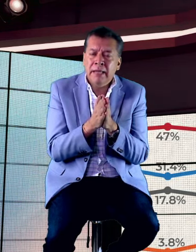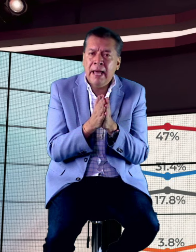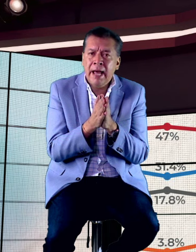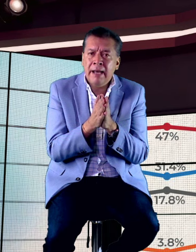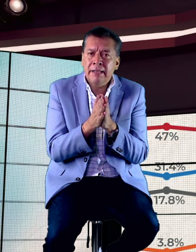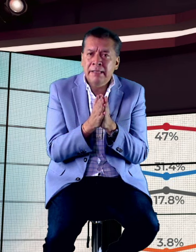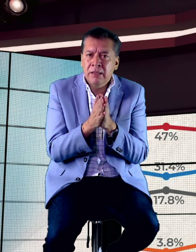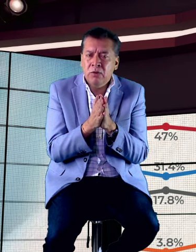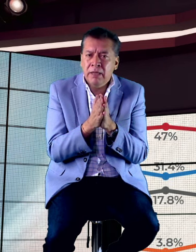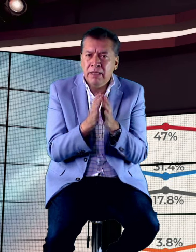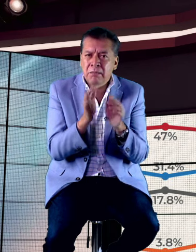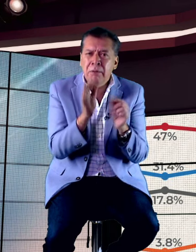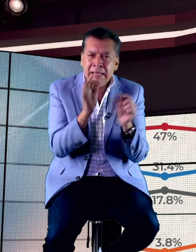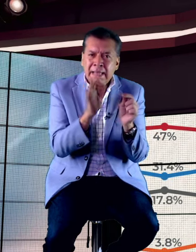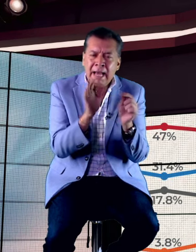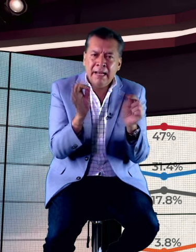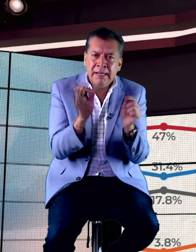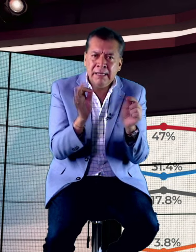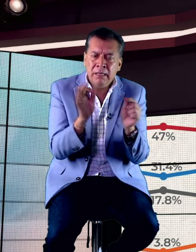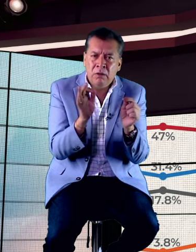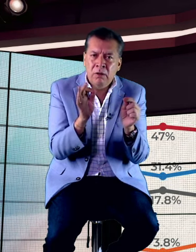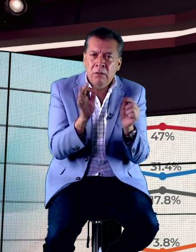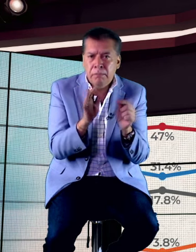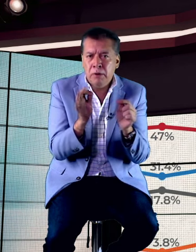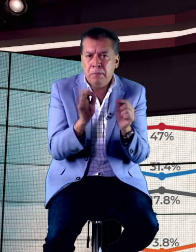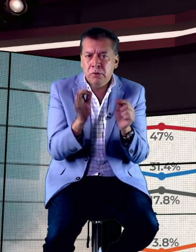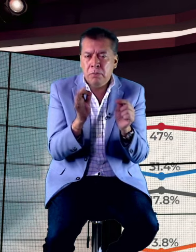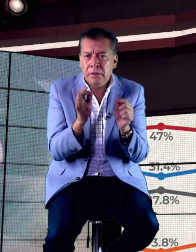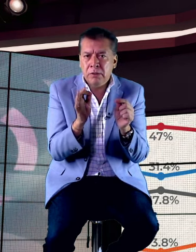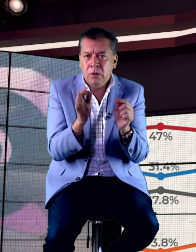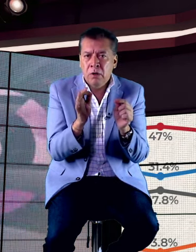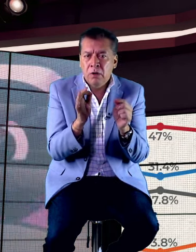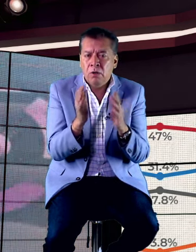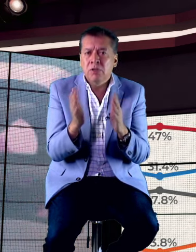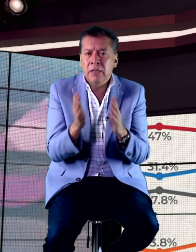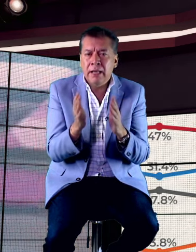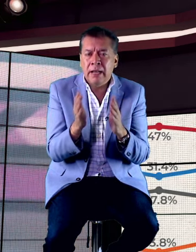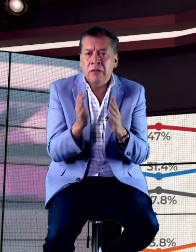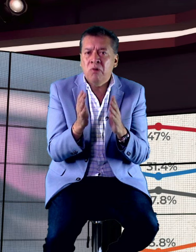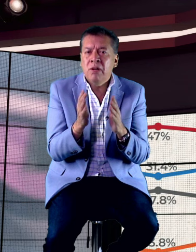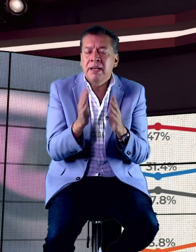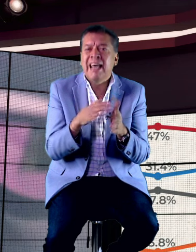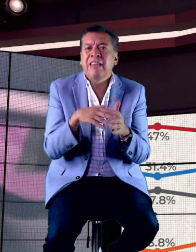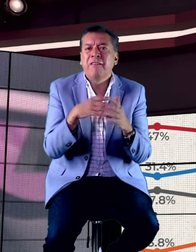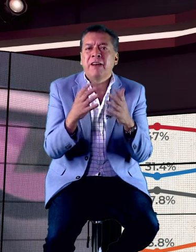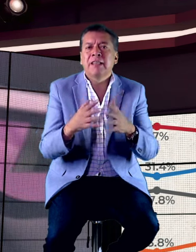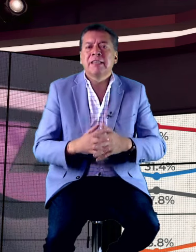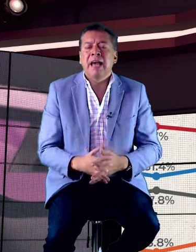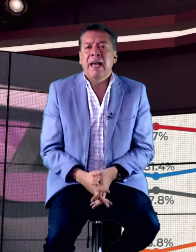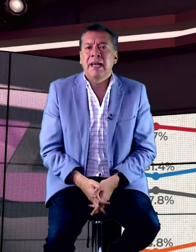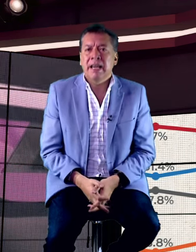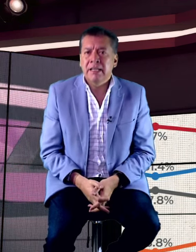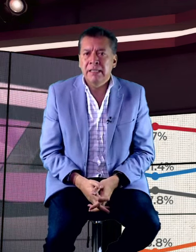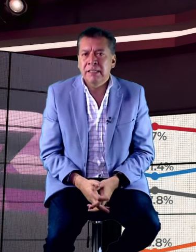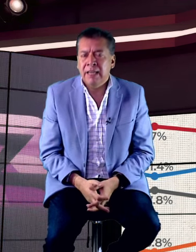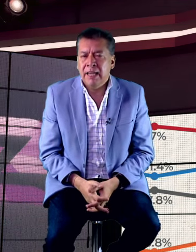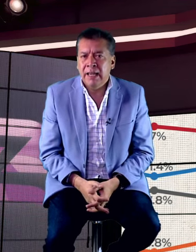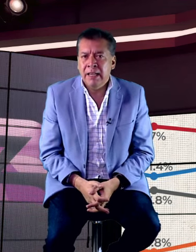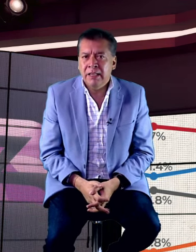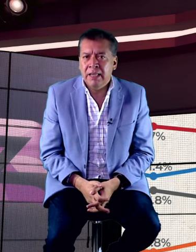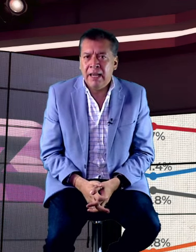Morales que ha sido quien más ha crecido Pero por supuesto considerando la diferencia que